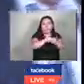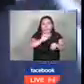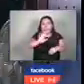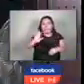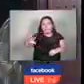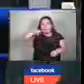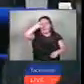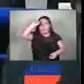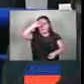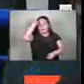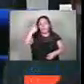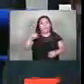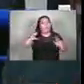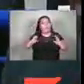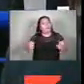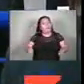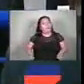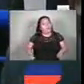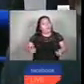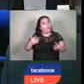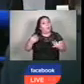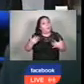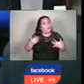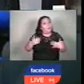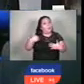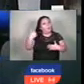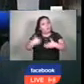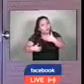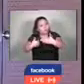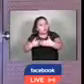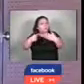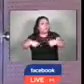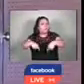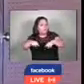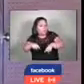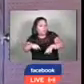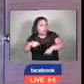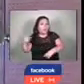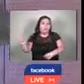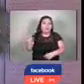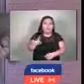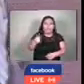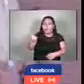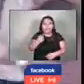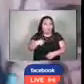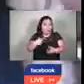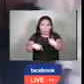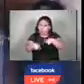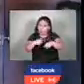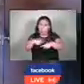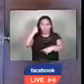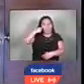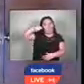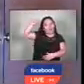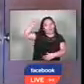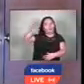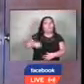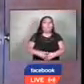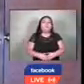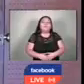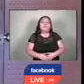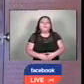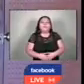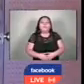exfuncionarios, y esperan que el caso pase a la etapa de juicio y que declaren rebeldes a los 19 acusados ausentes.